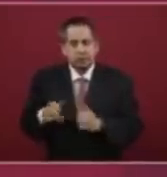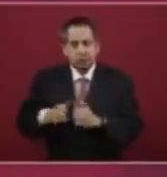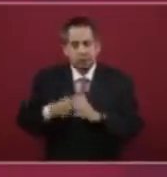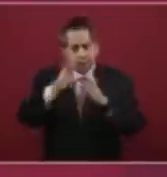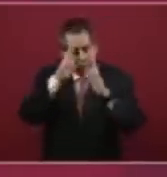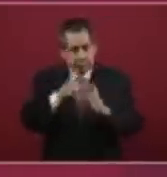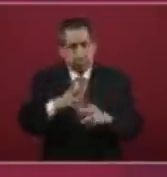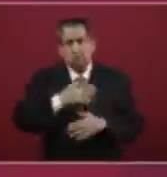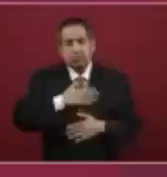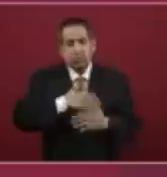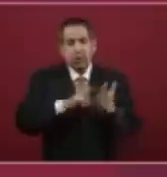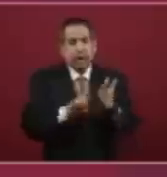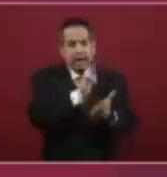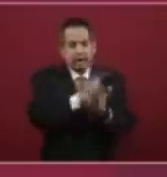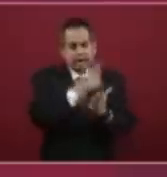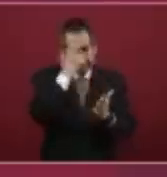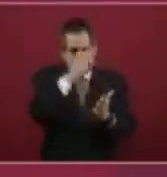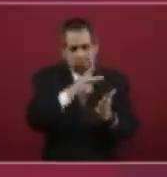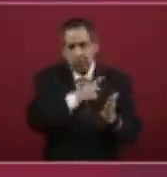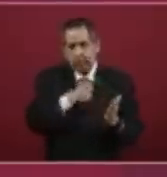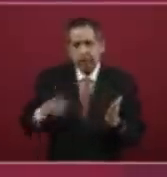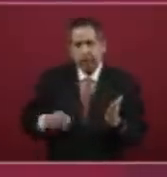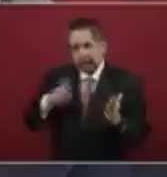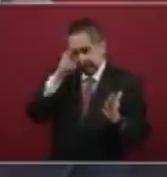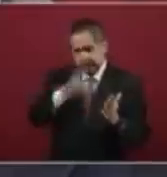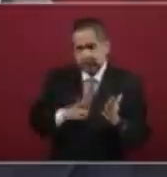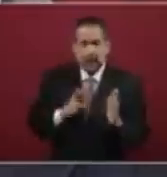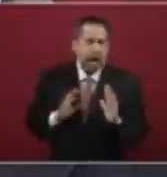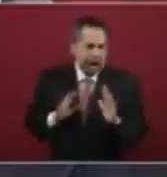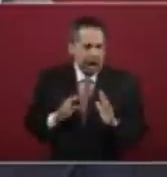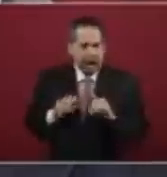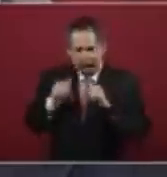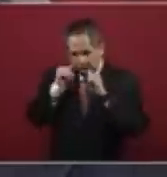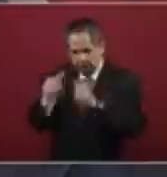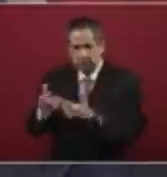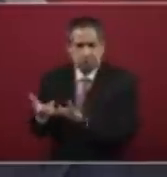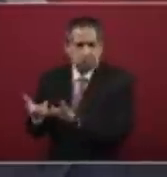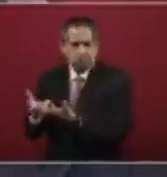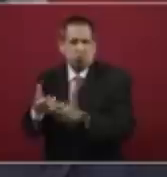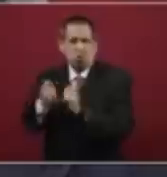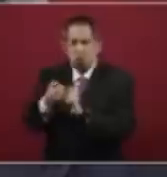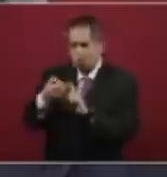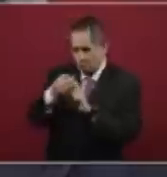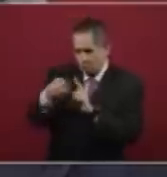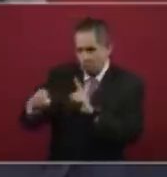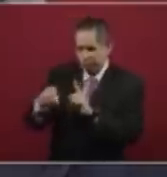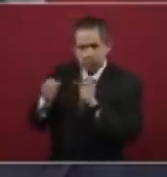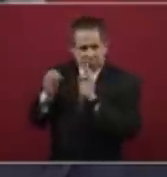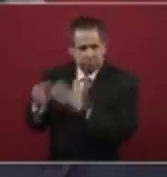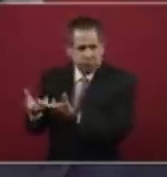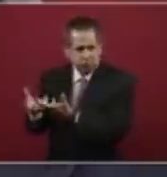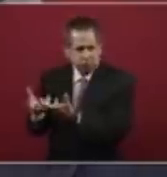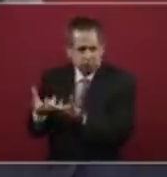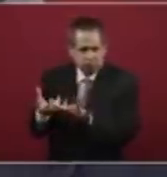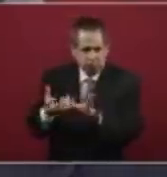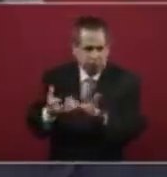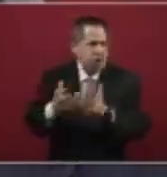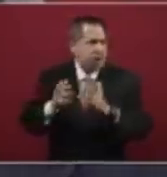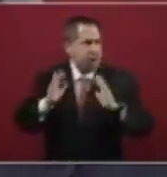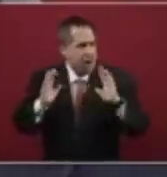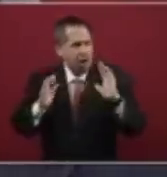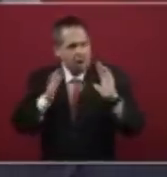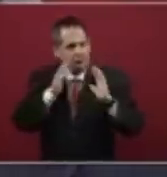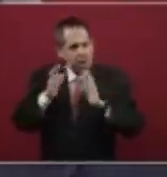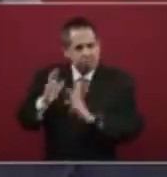respeto a nuestras leyes, que sea una migración ordenada, y que al mismo tiempo